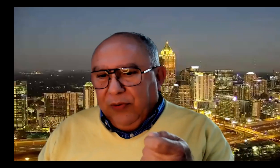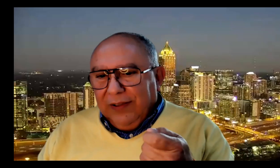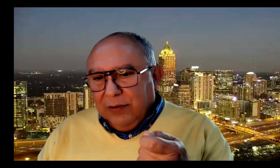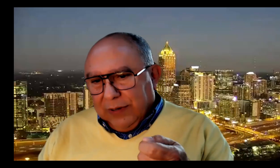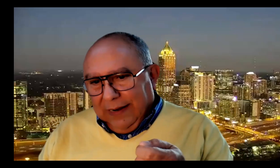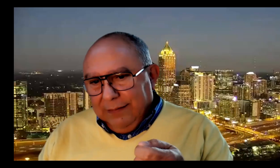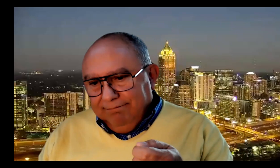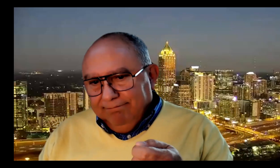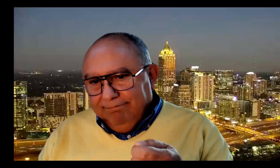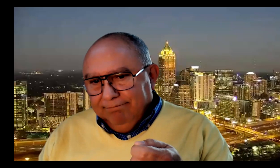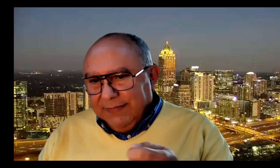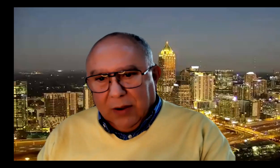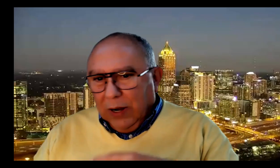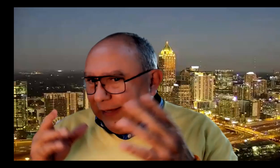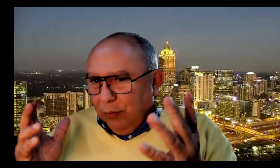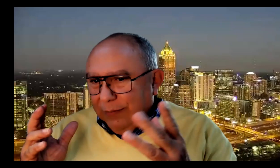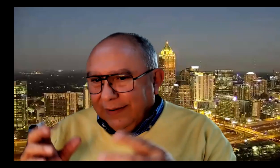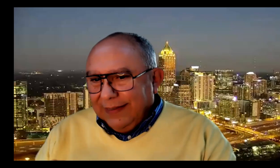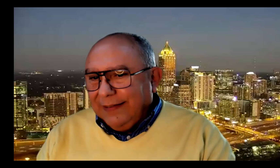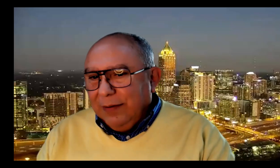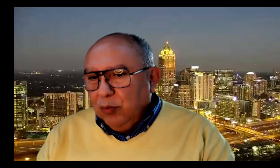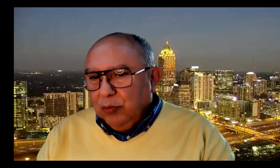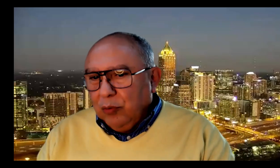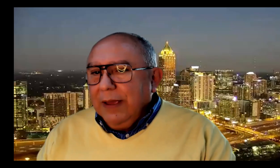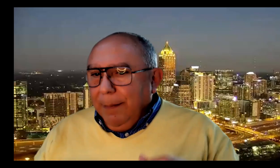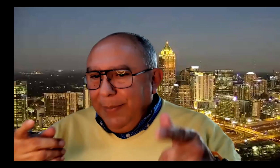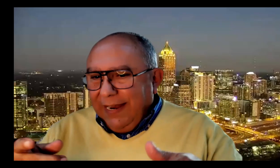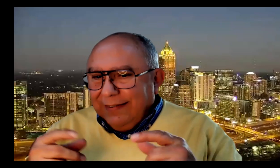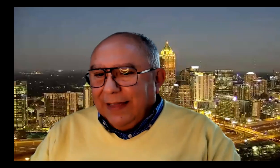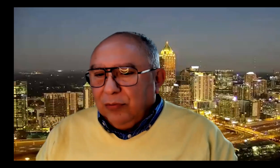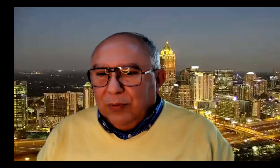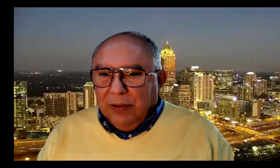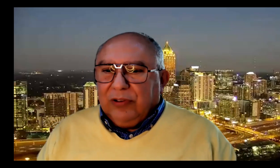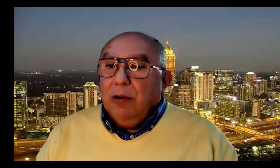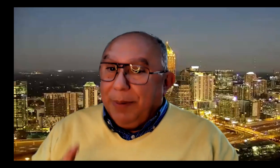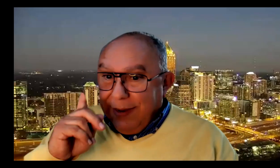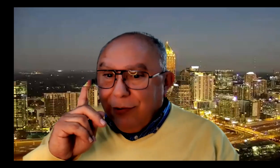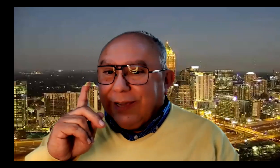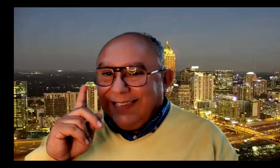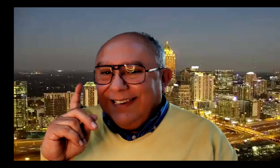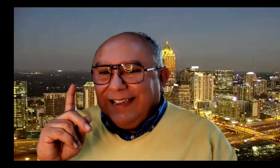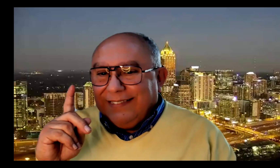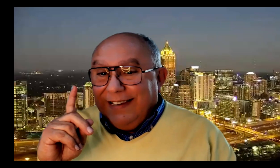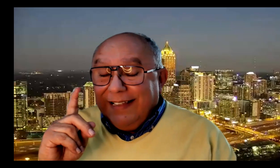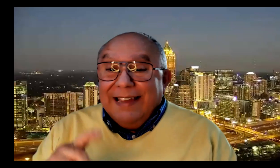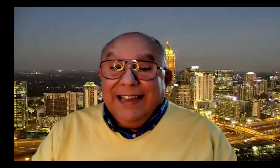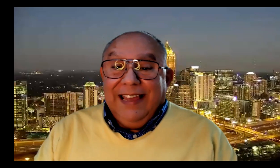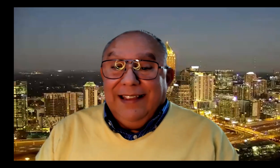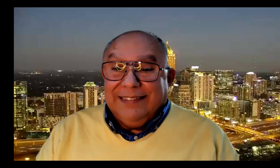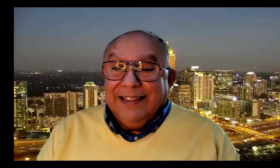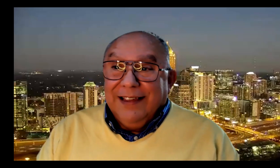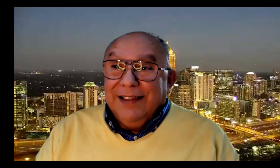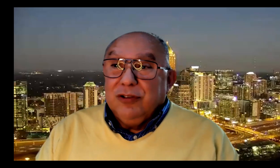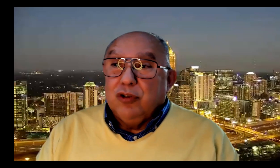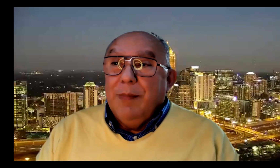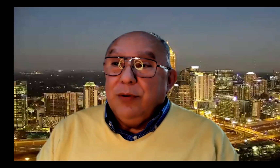título profesional de cualquier universidad del mundo, viene a Estados Unidos y lo primero que tiene que hacer